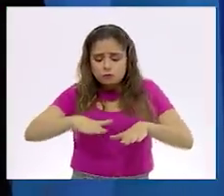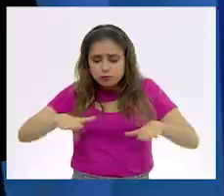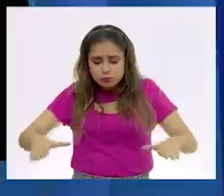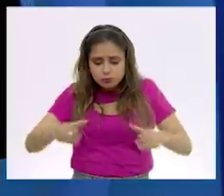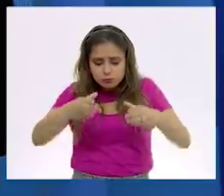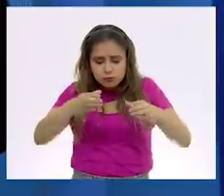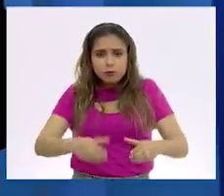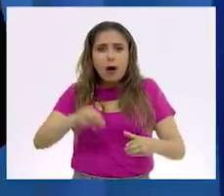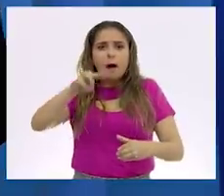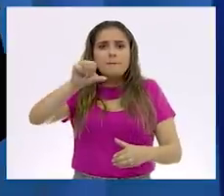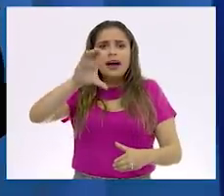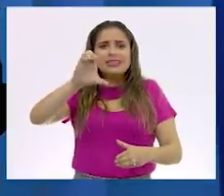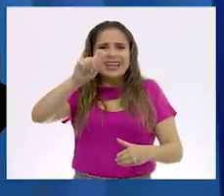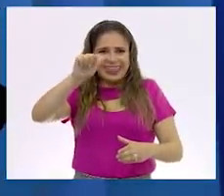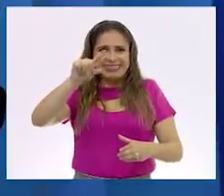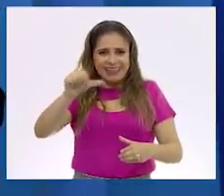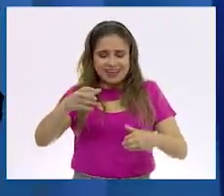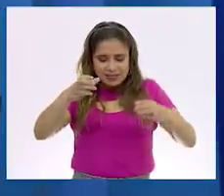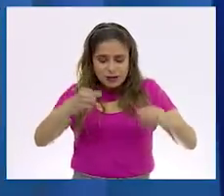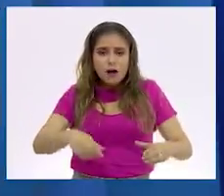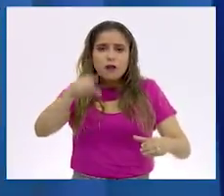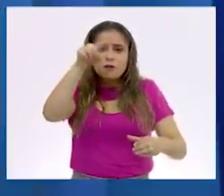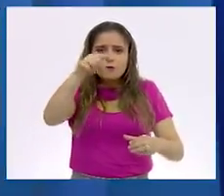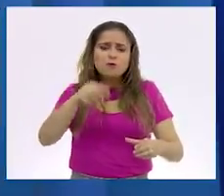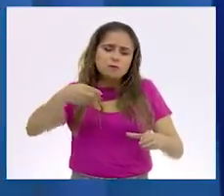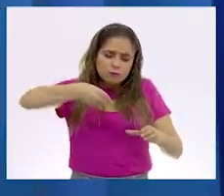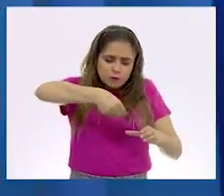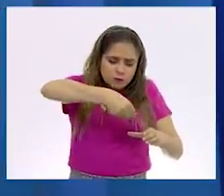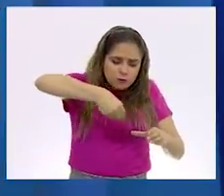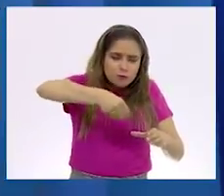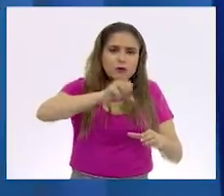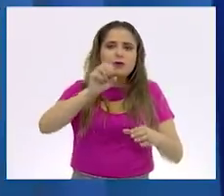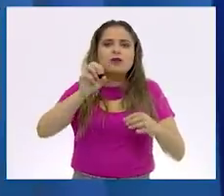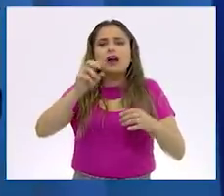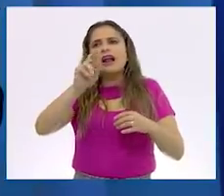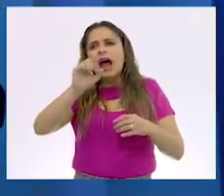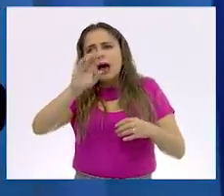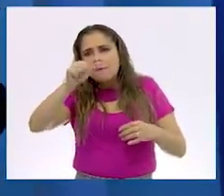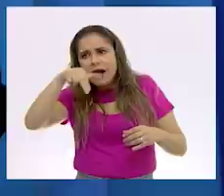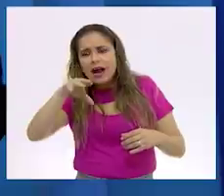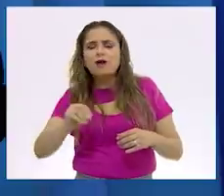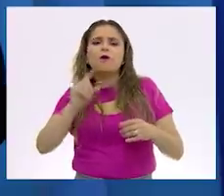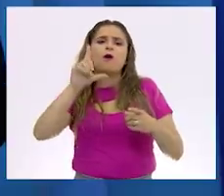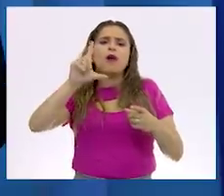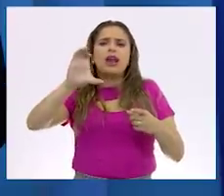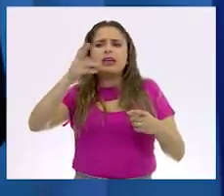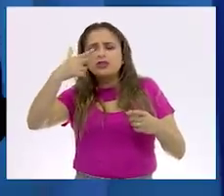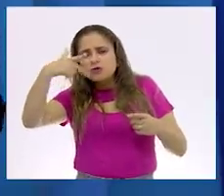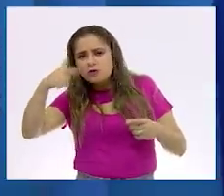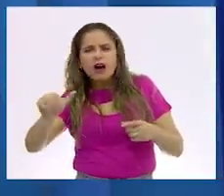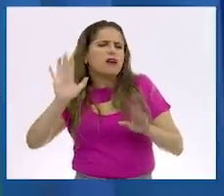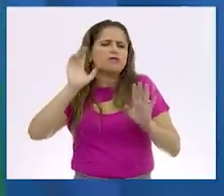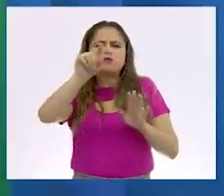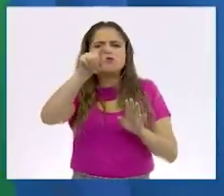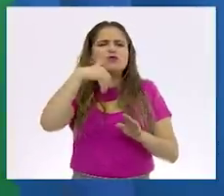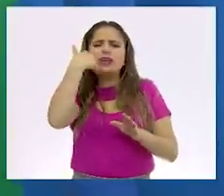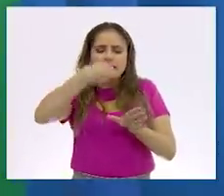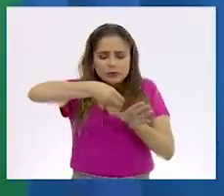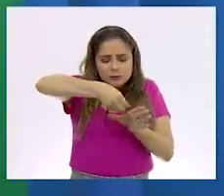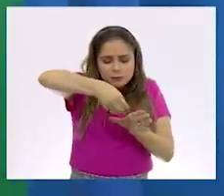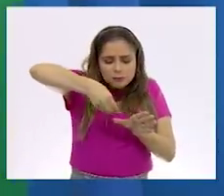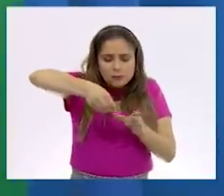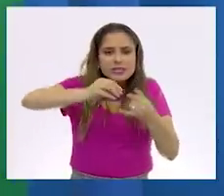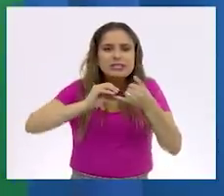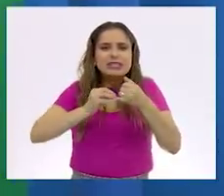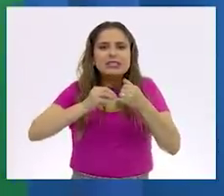maceta, siembres alguna planta comestible o de ornato, como rábano, lechuga o alguna planta con flores.